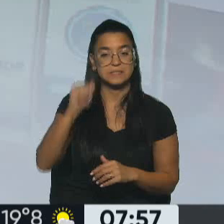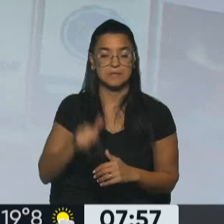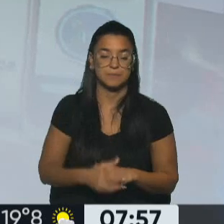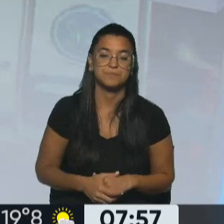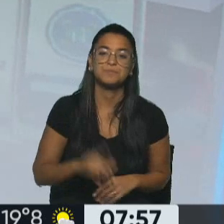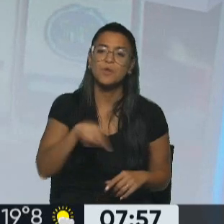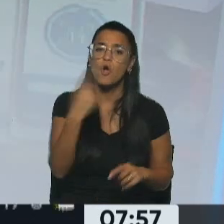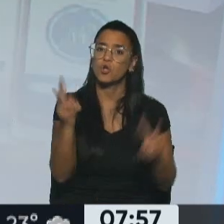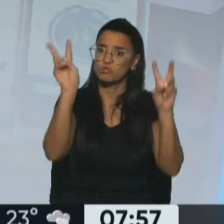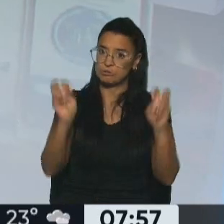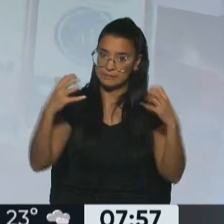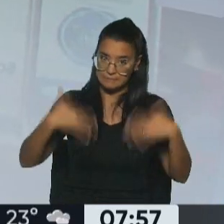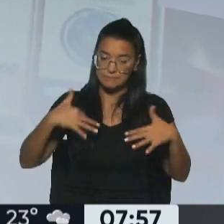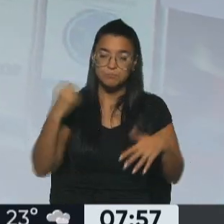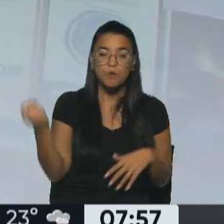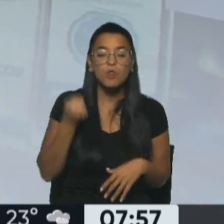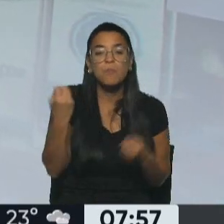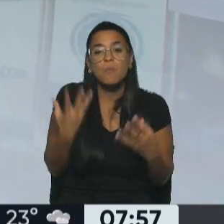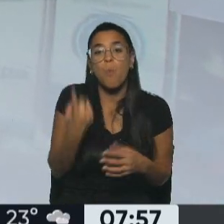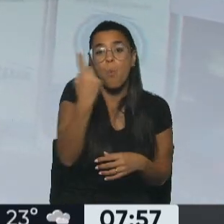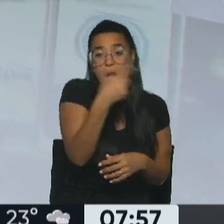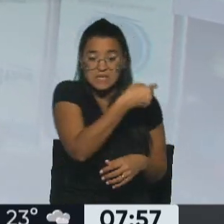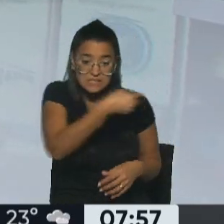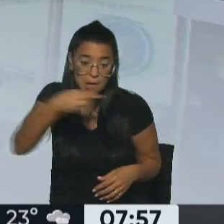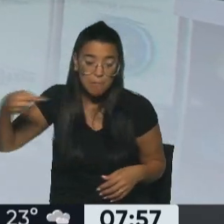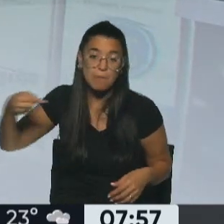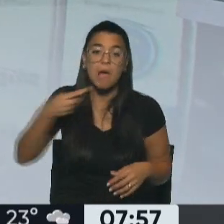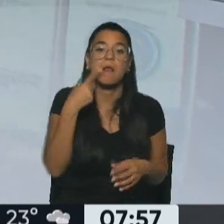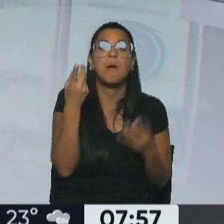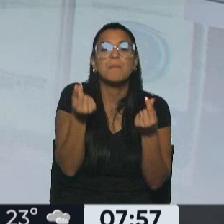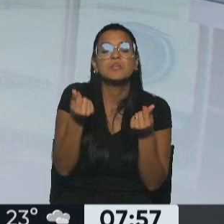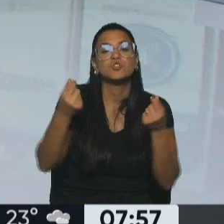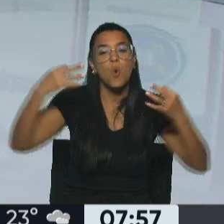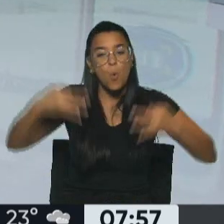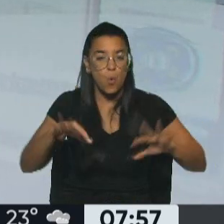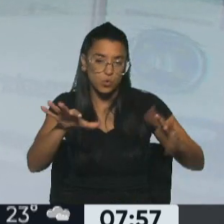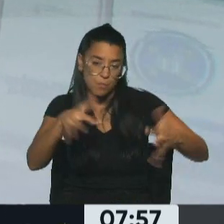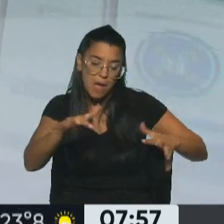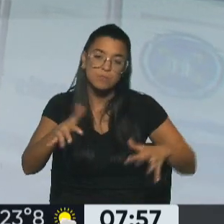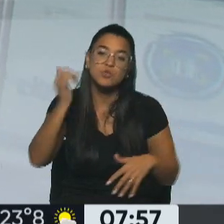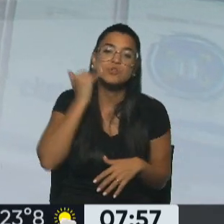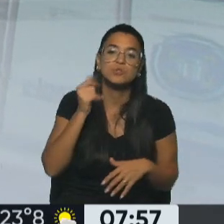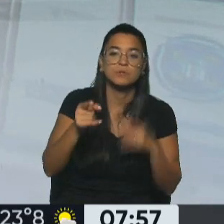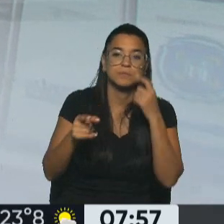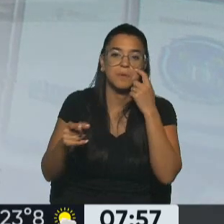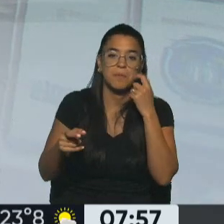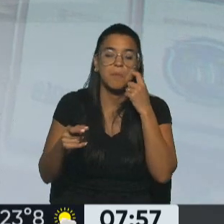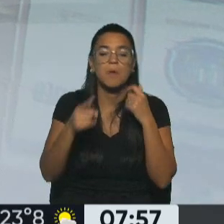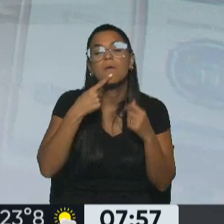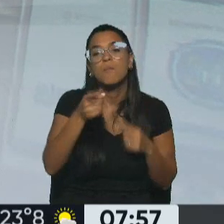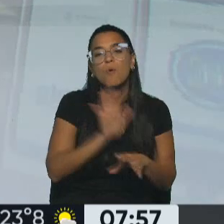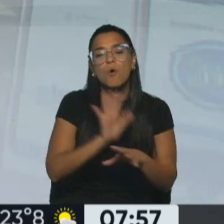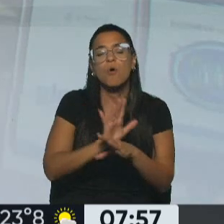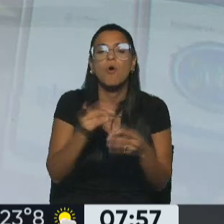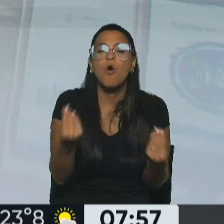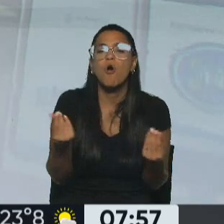Bueno, con otro tema sensible, porque una semana lleva el programa Precios Justos. Más o menos, sí. Y ya empezaron con las irregularidades, con los